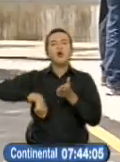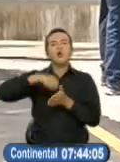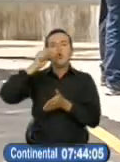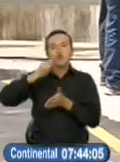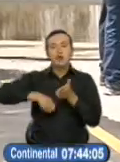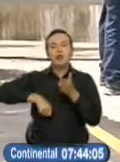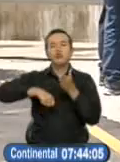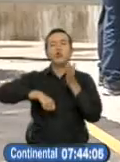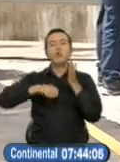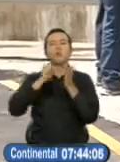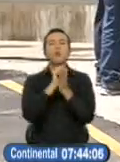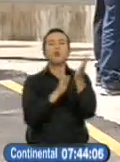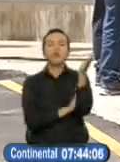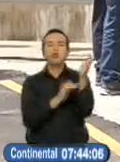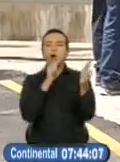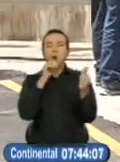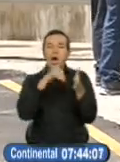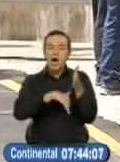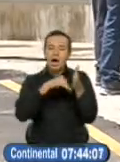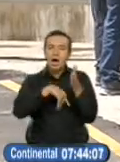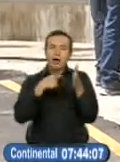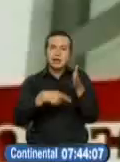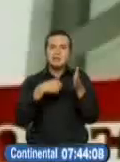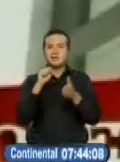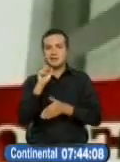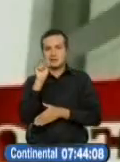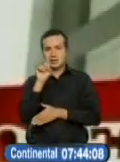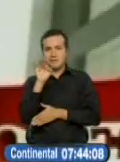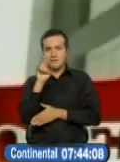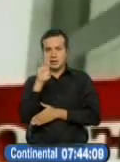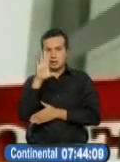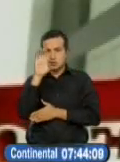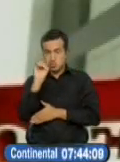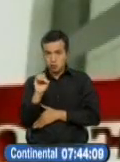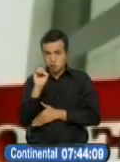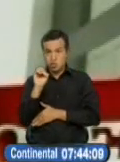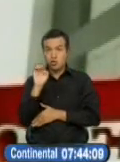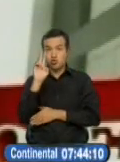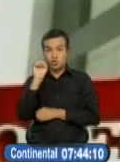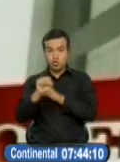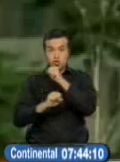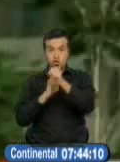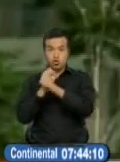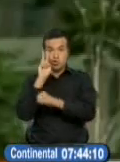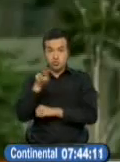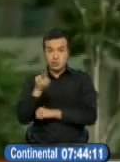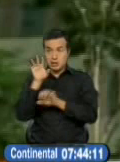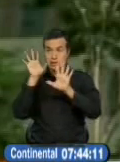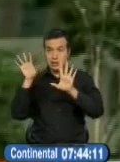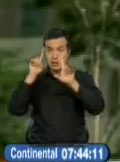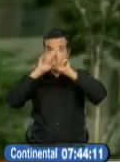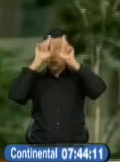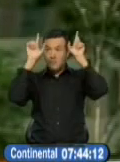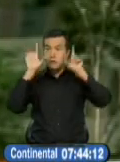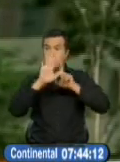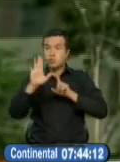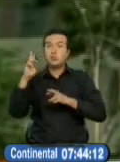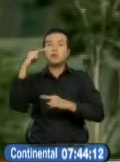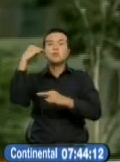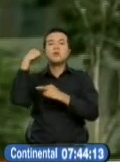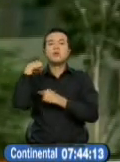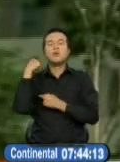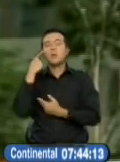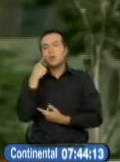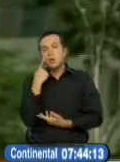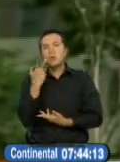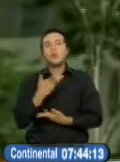ejecución del proyecto de la Central Hidroeléctrica San Francisco. En 2010, Conceição fue nombrado por la compañía para hacerse cargo de la resolución de